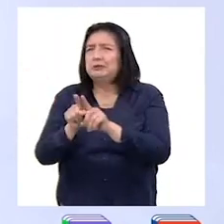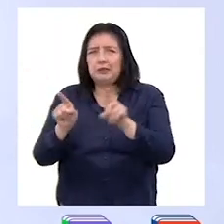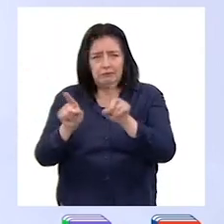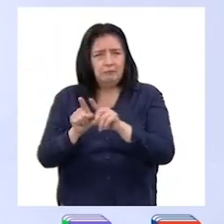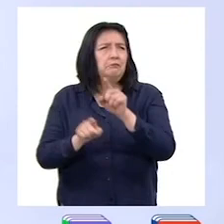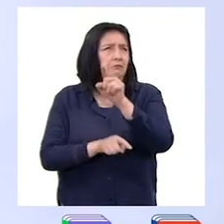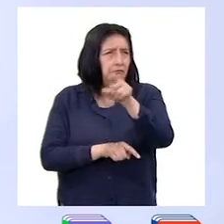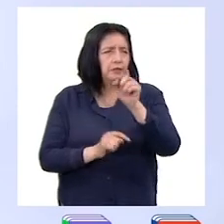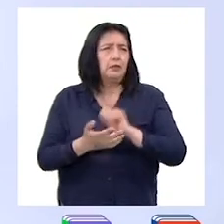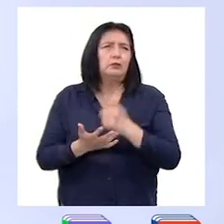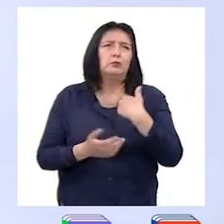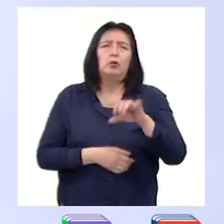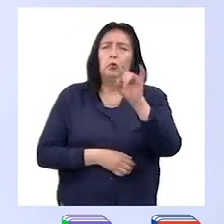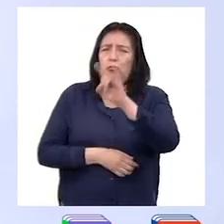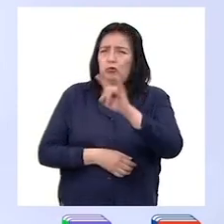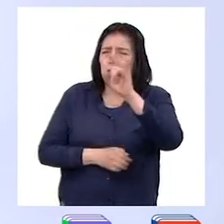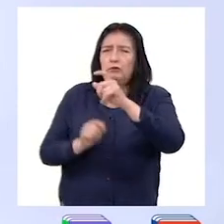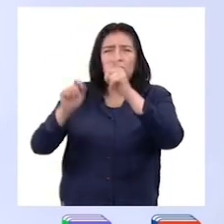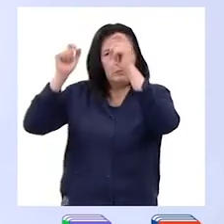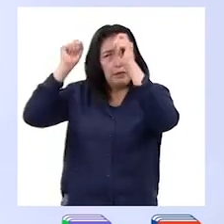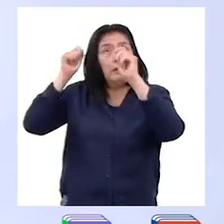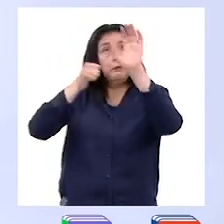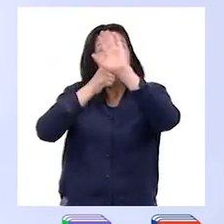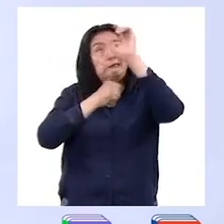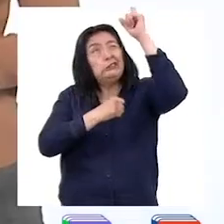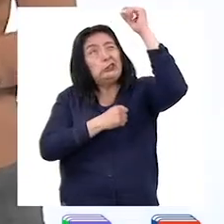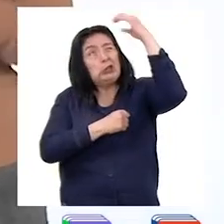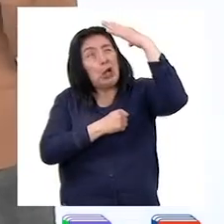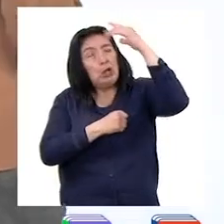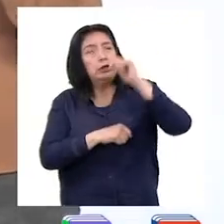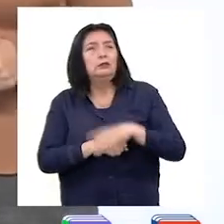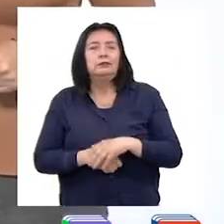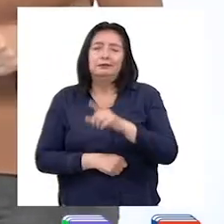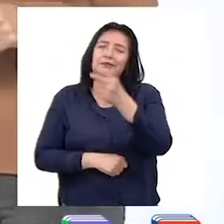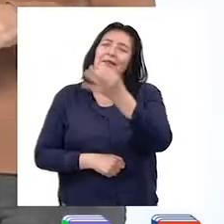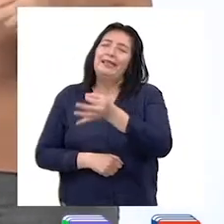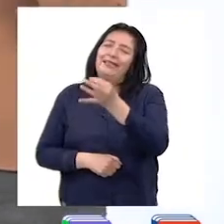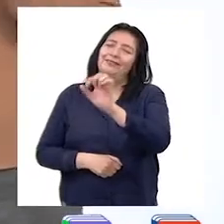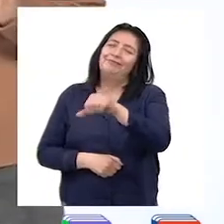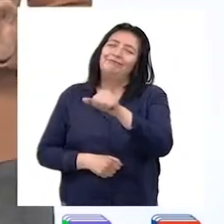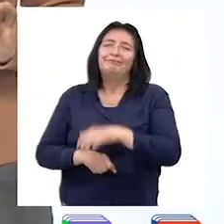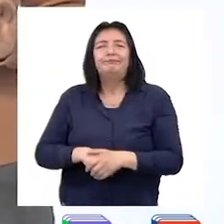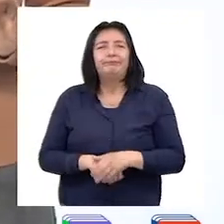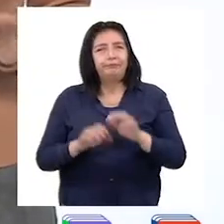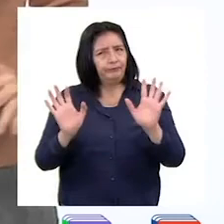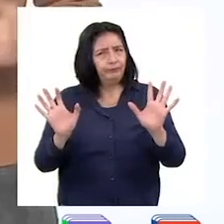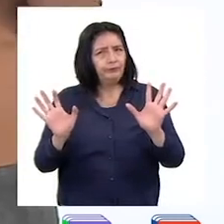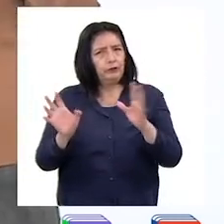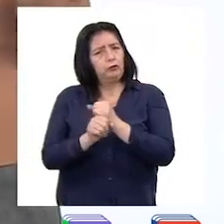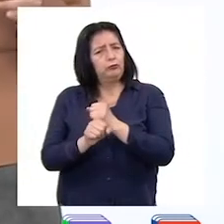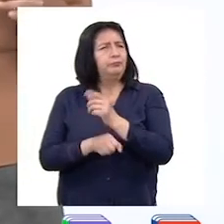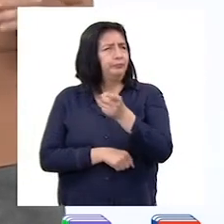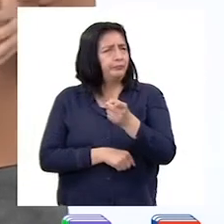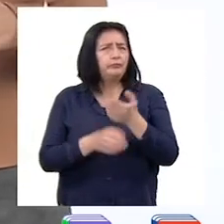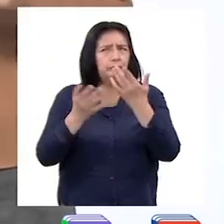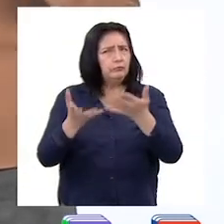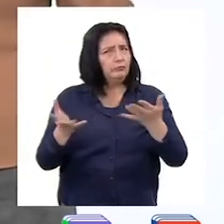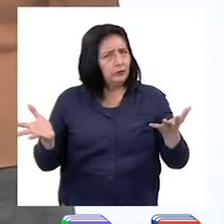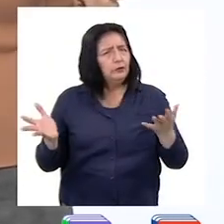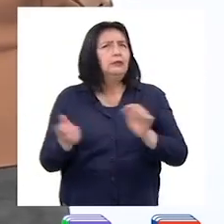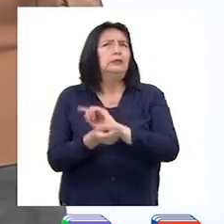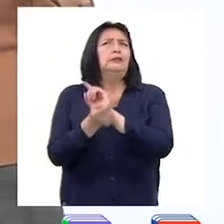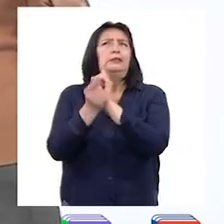también tuviste que usar uno para protegerte del sol. Es verdad. En conclusión, hay objetos